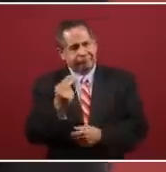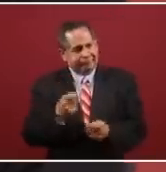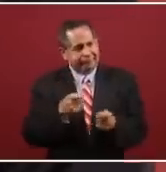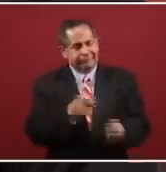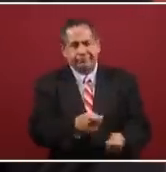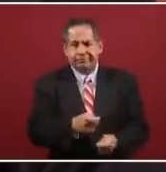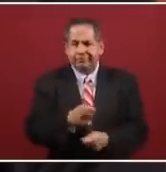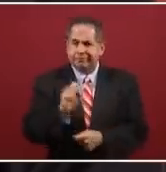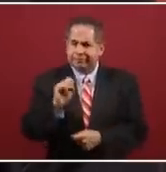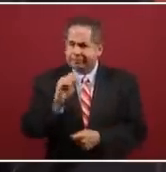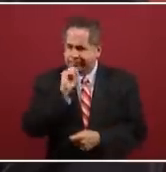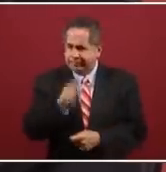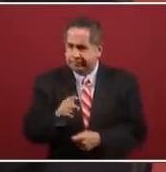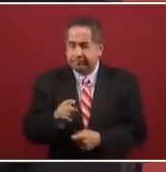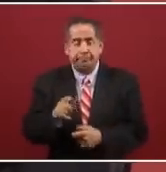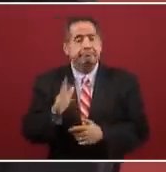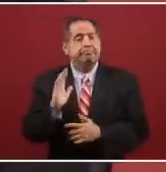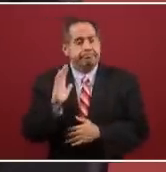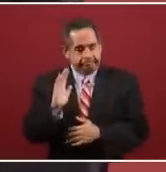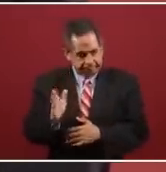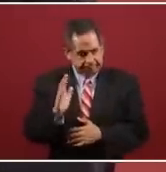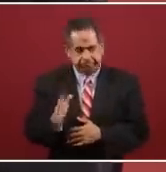Ya se están